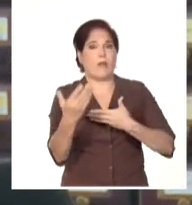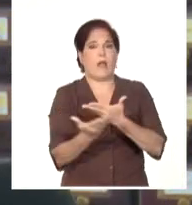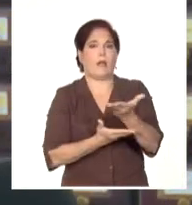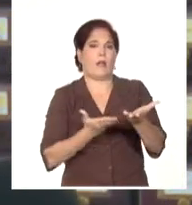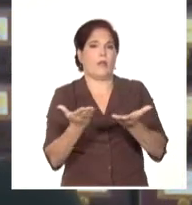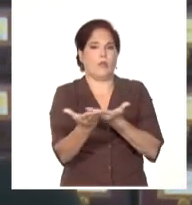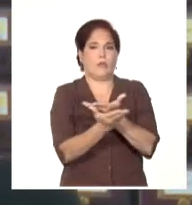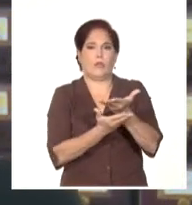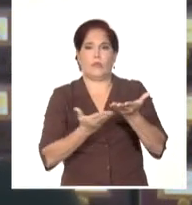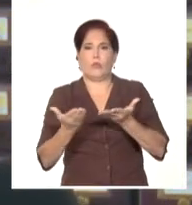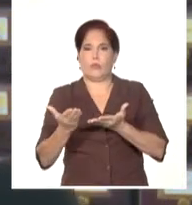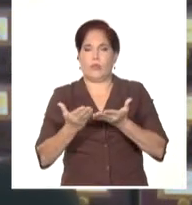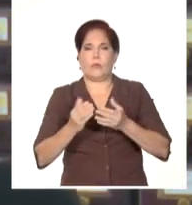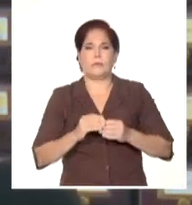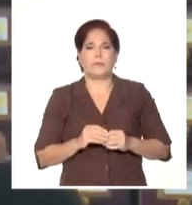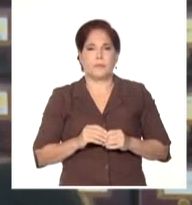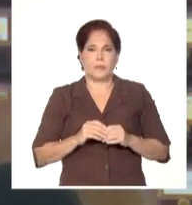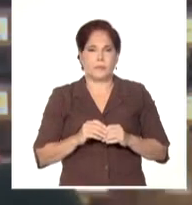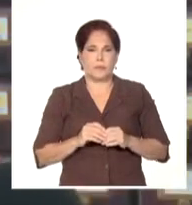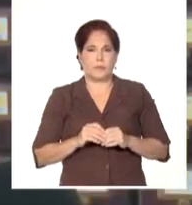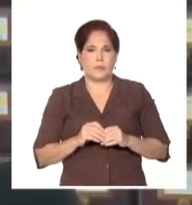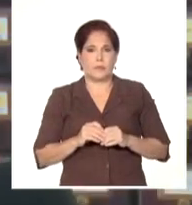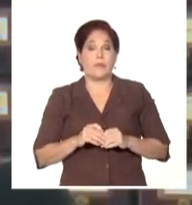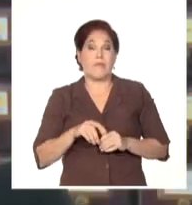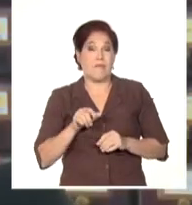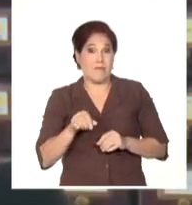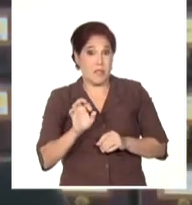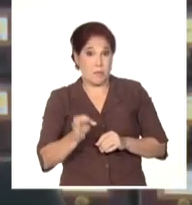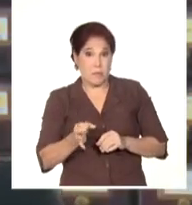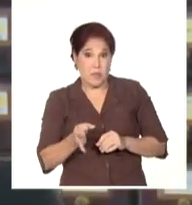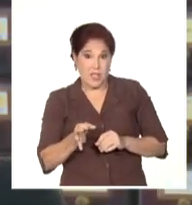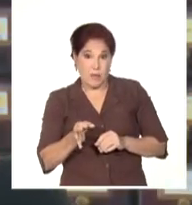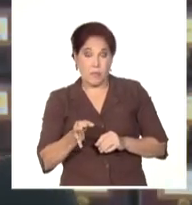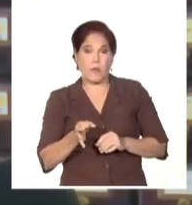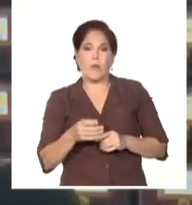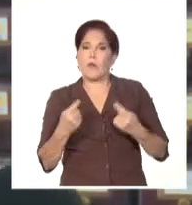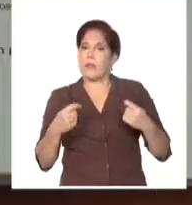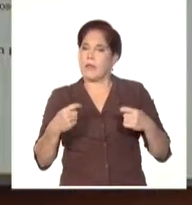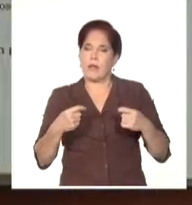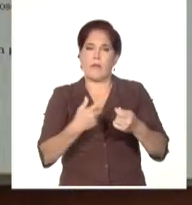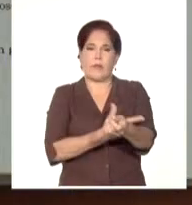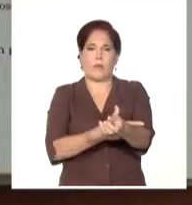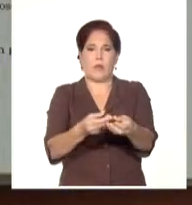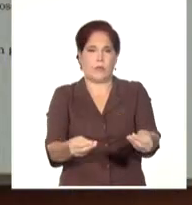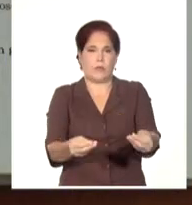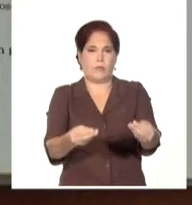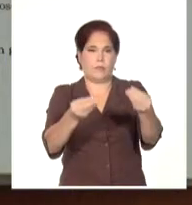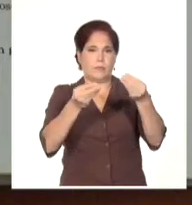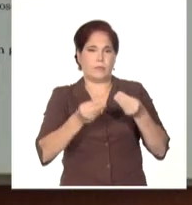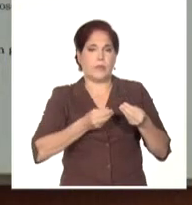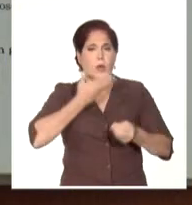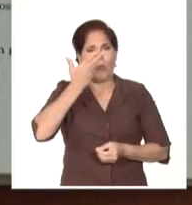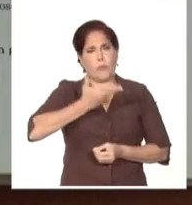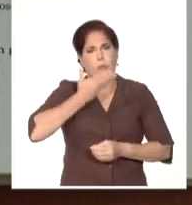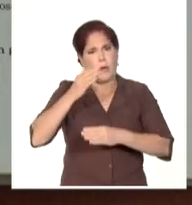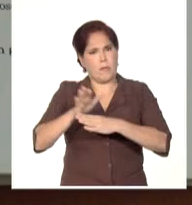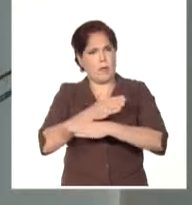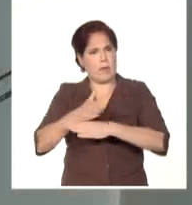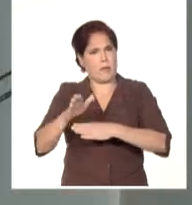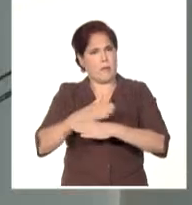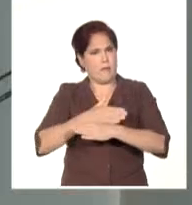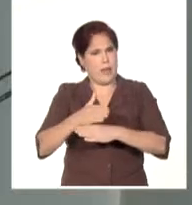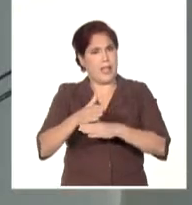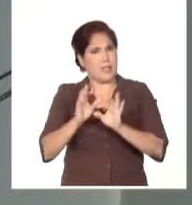del libro, de la plaqueta, que directamente lo ha donado. La compilación de poemas de Guillén,